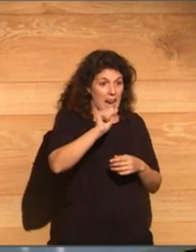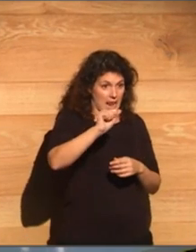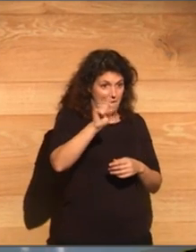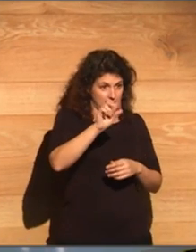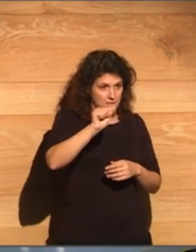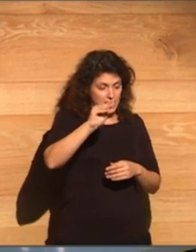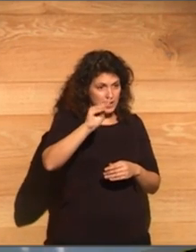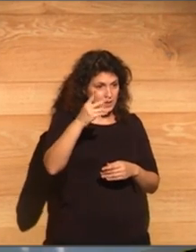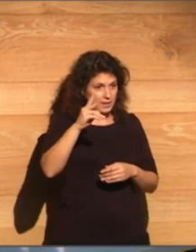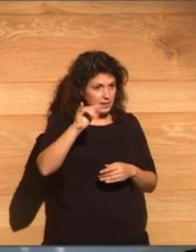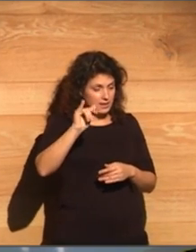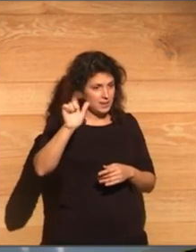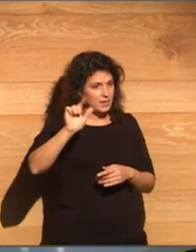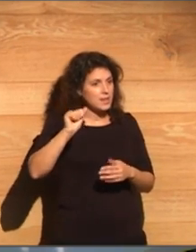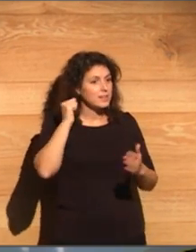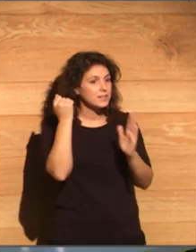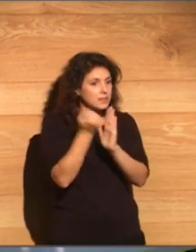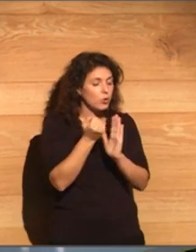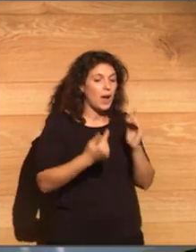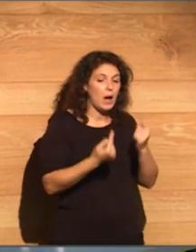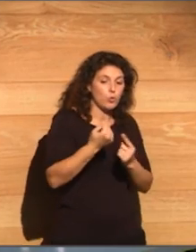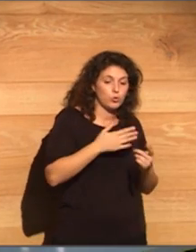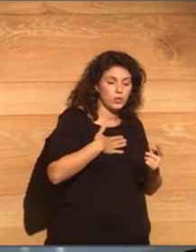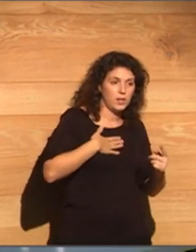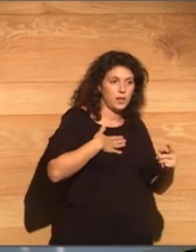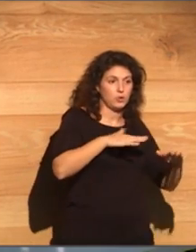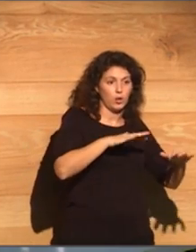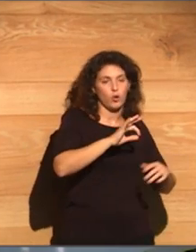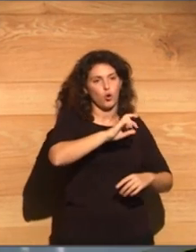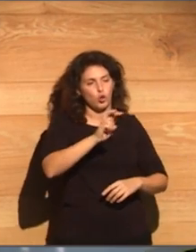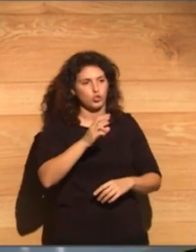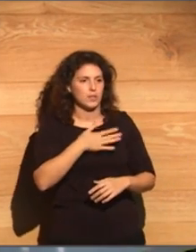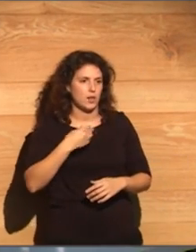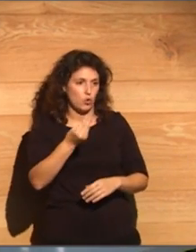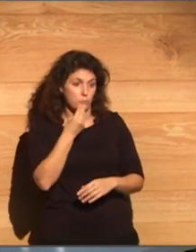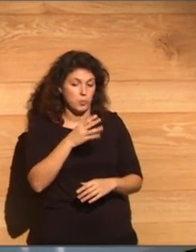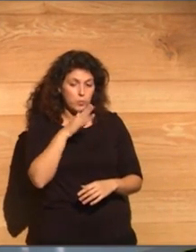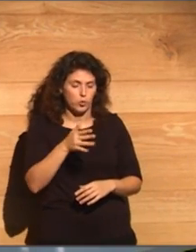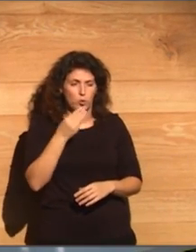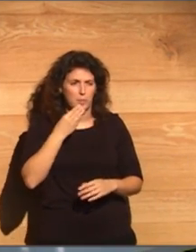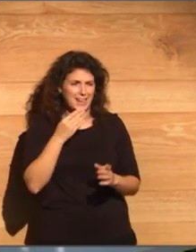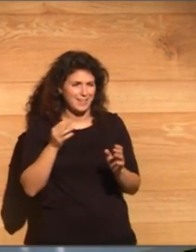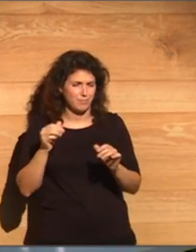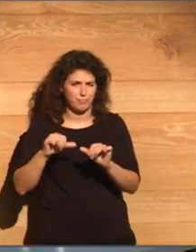un símbolo. Es la que unos quieren torear y la que otros quieren comerse, porque llevan sin comer un montón de tiempo.